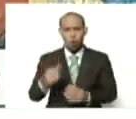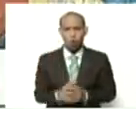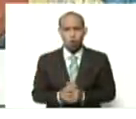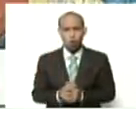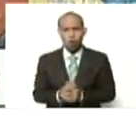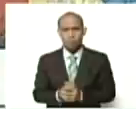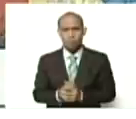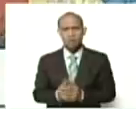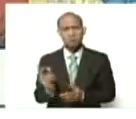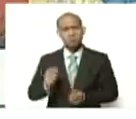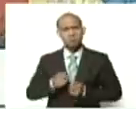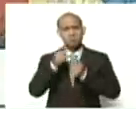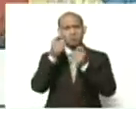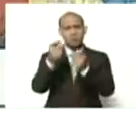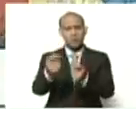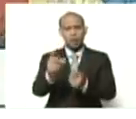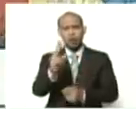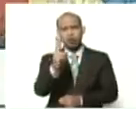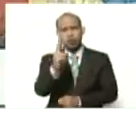llevar